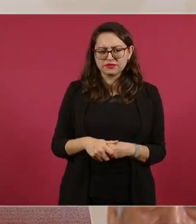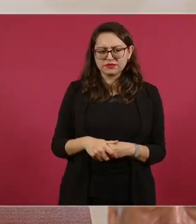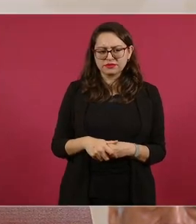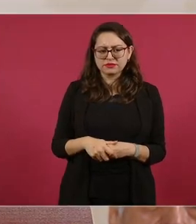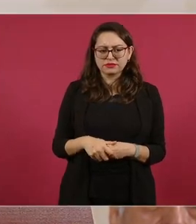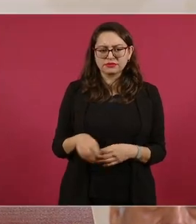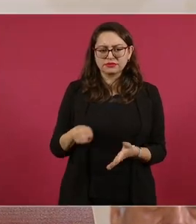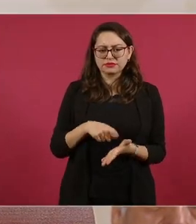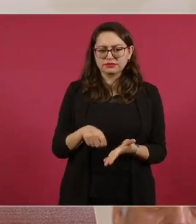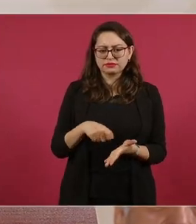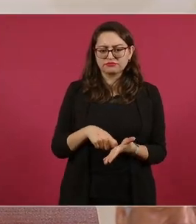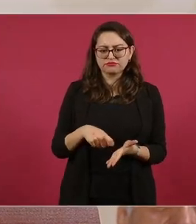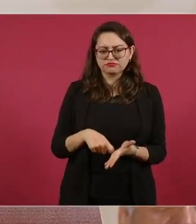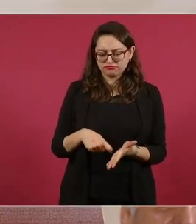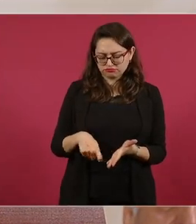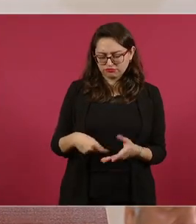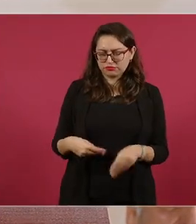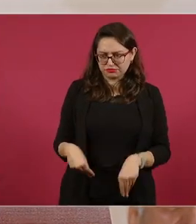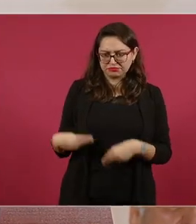Toma.